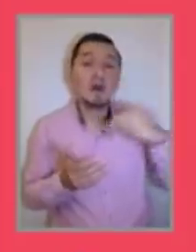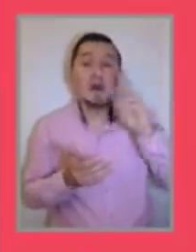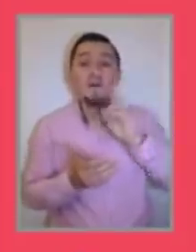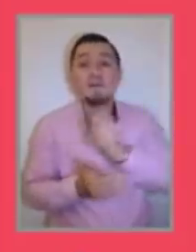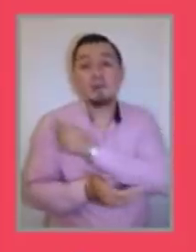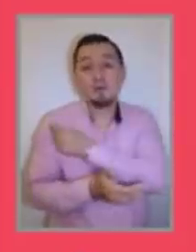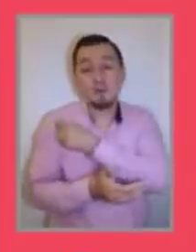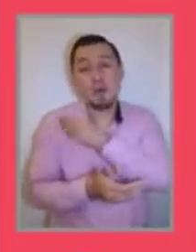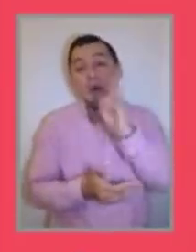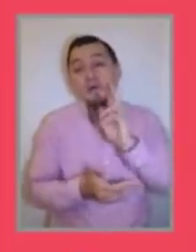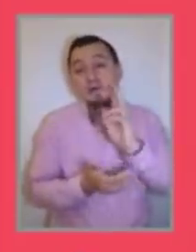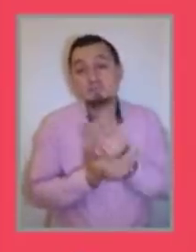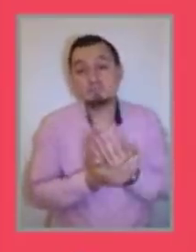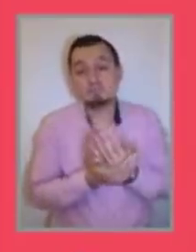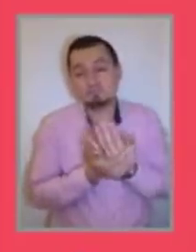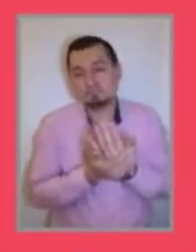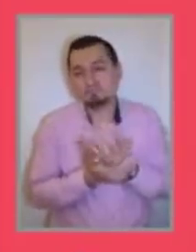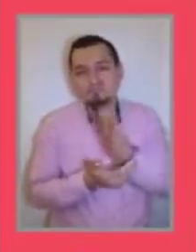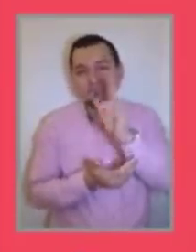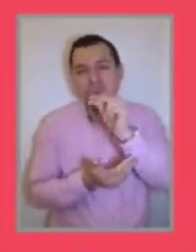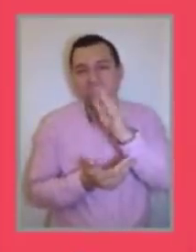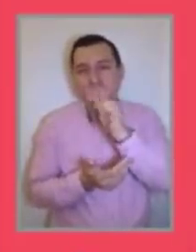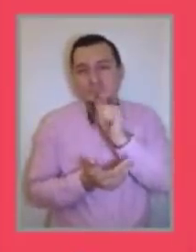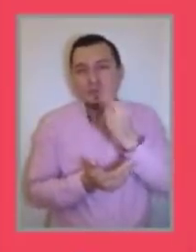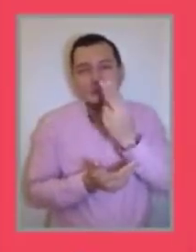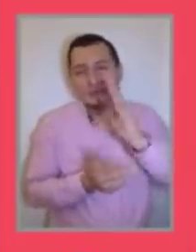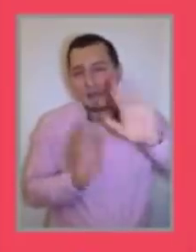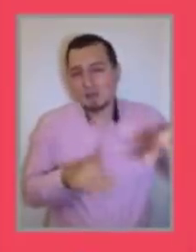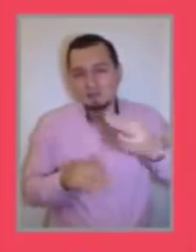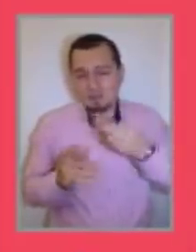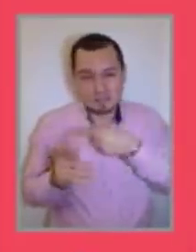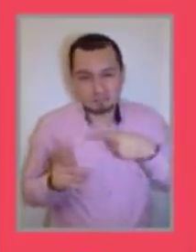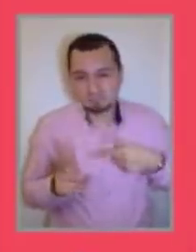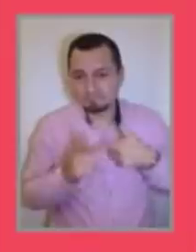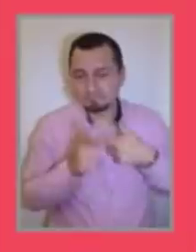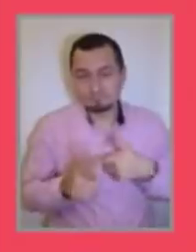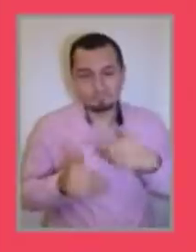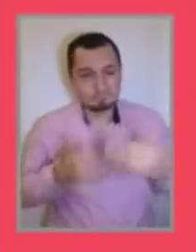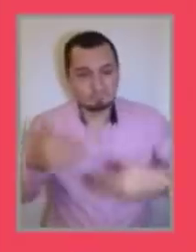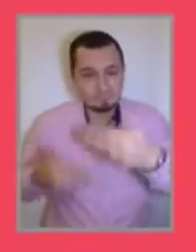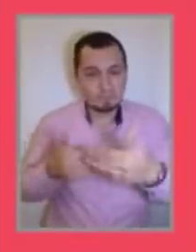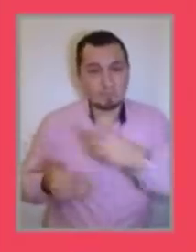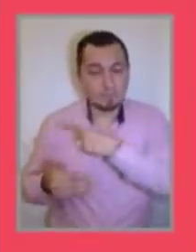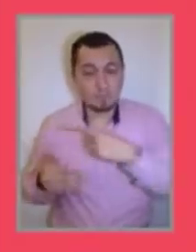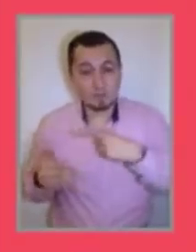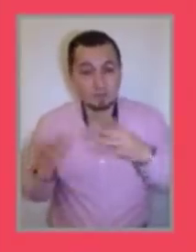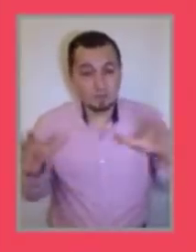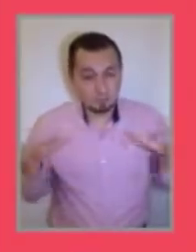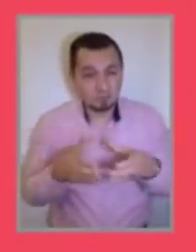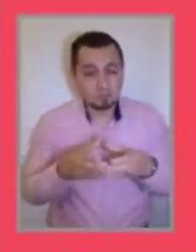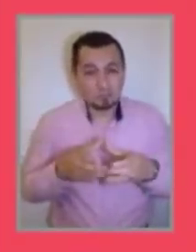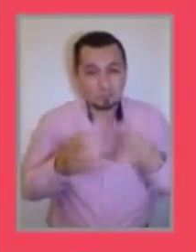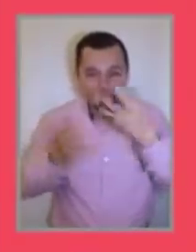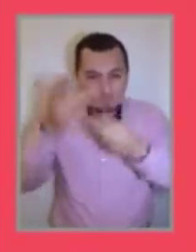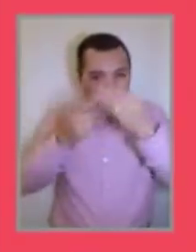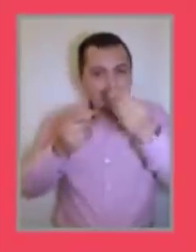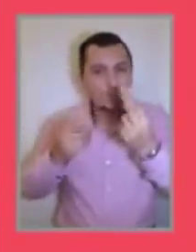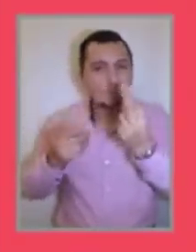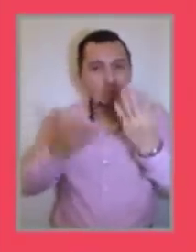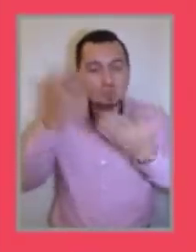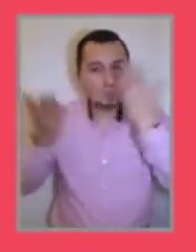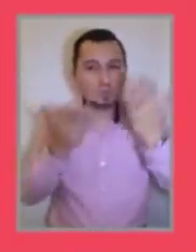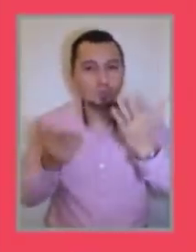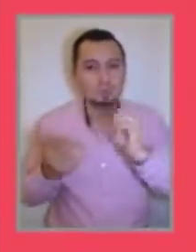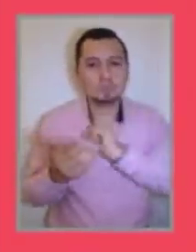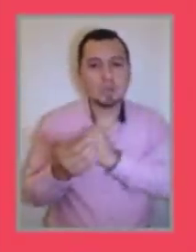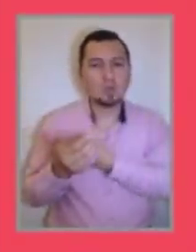exista, corremos el riesgo también de afectar de manera muy profunda los procesos de aprendizaje y la salud emocional